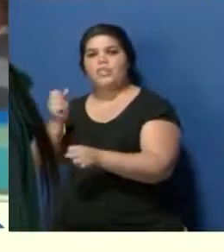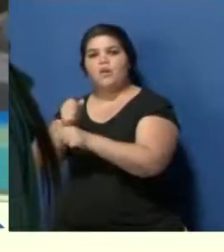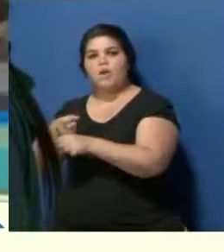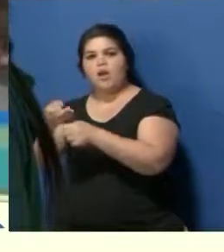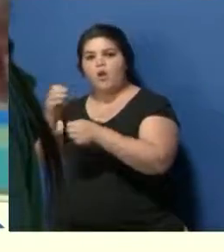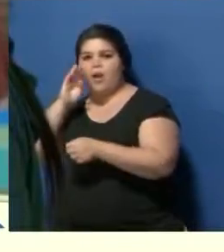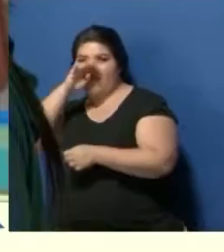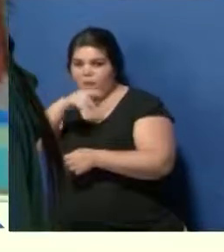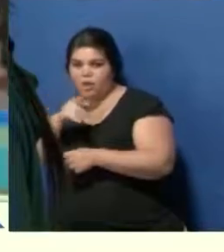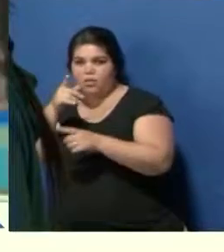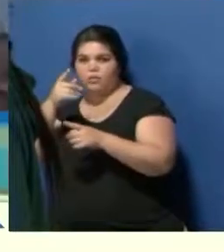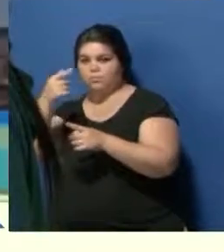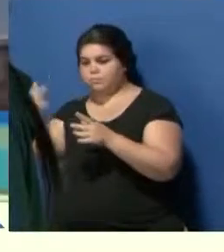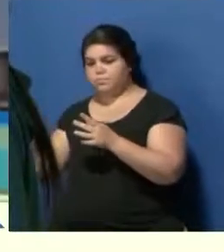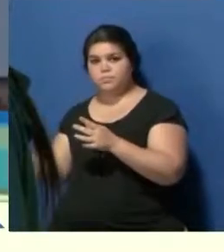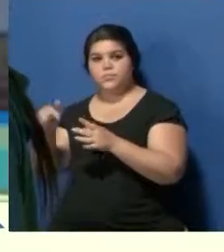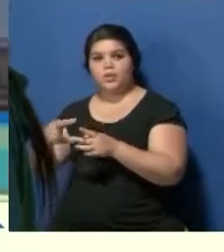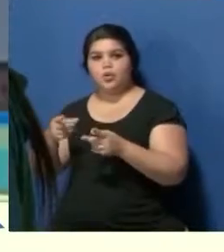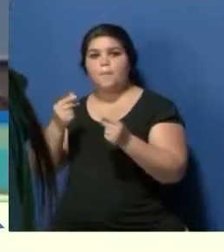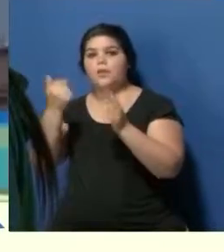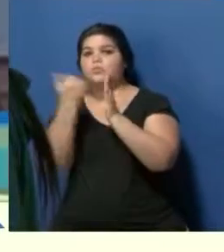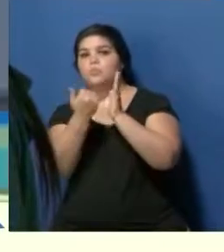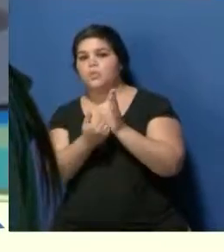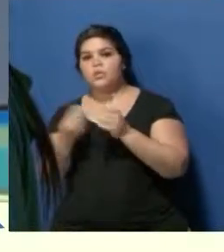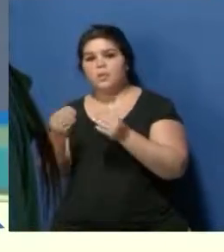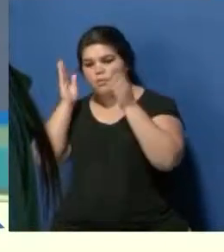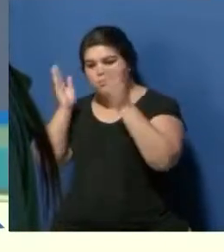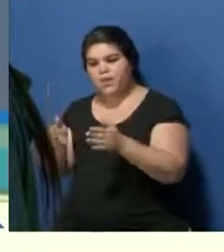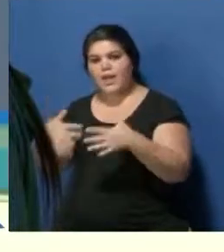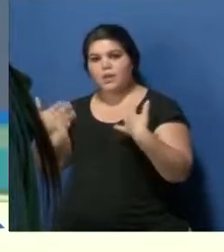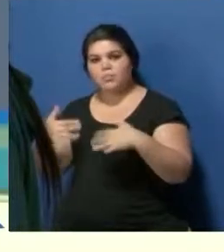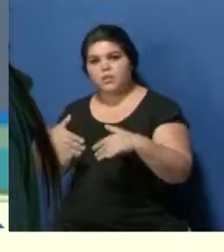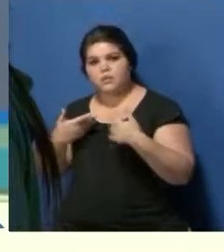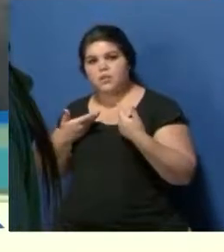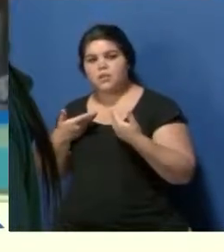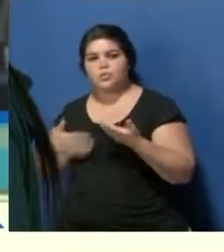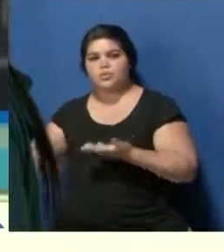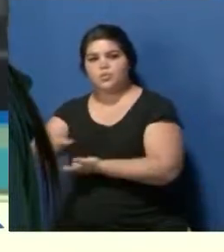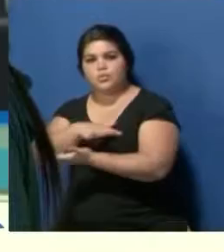que se pusiera en el presupuesto un dinero para atender la emergencia social. Es decir,